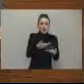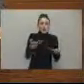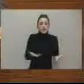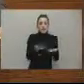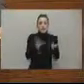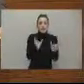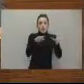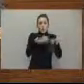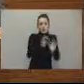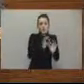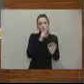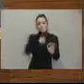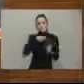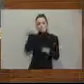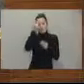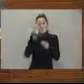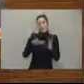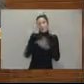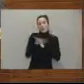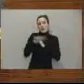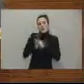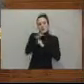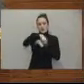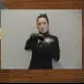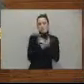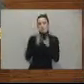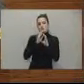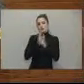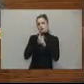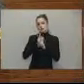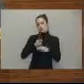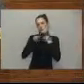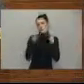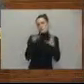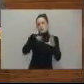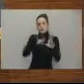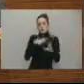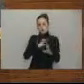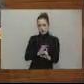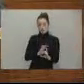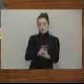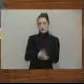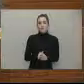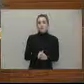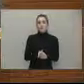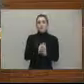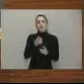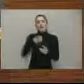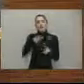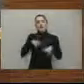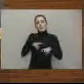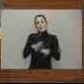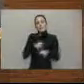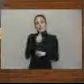importante que sean usuarios de este transporte público en unas condiciones accesibles. Como les señalaba al principio, se trata de